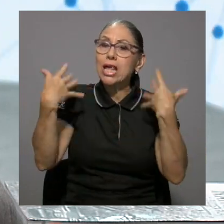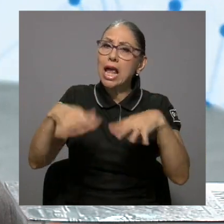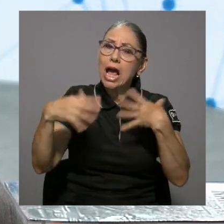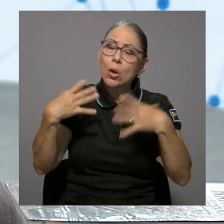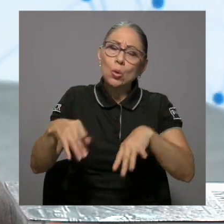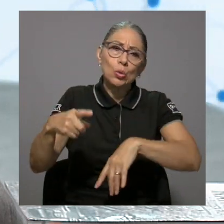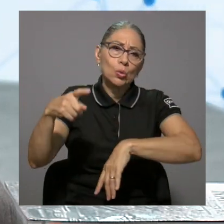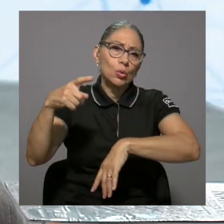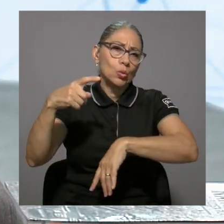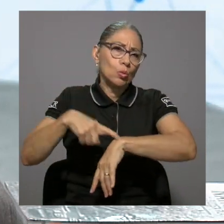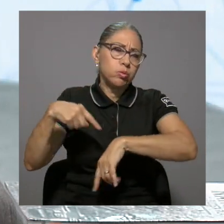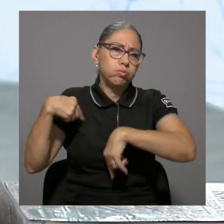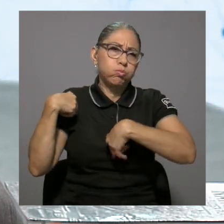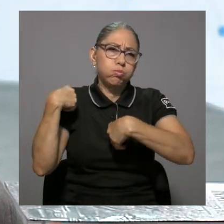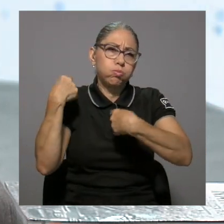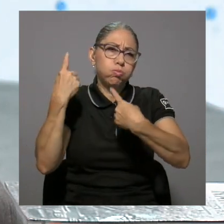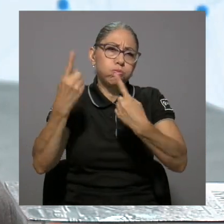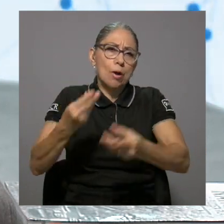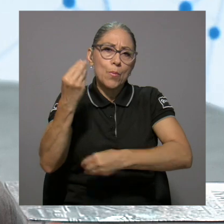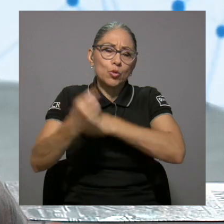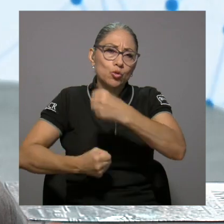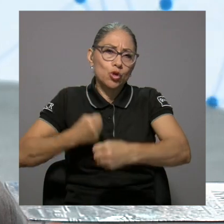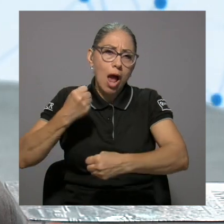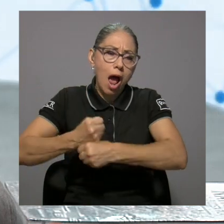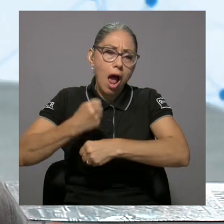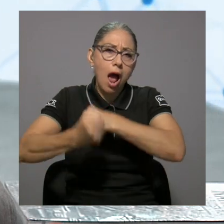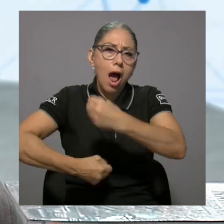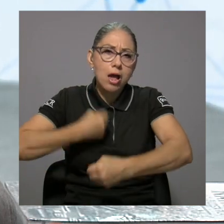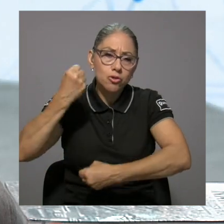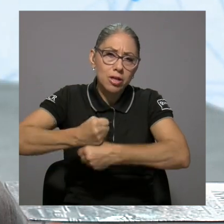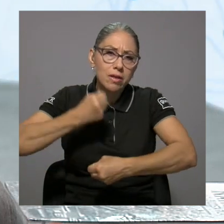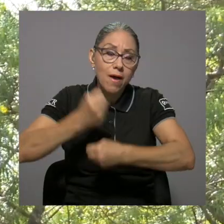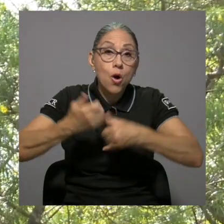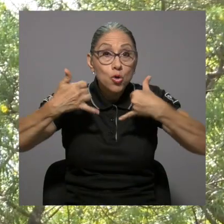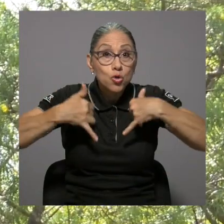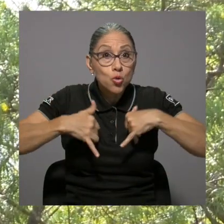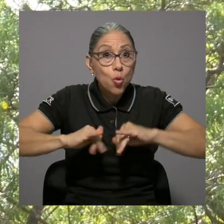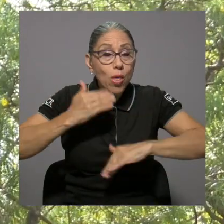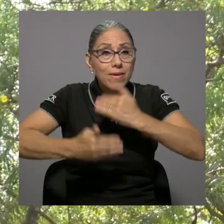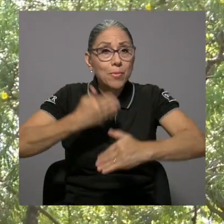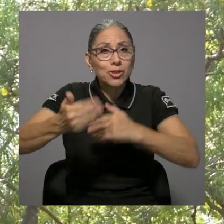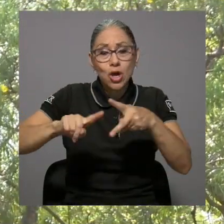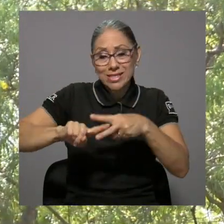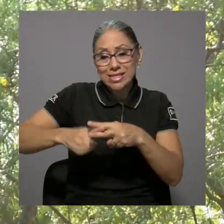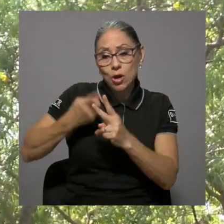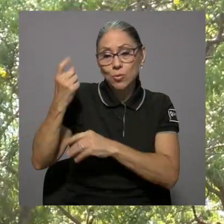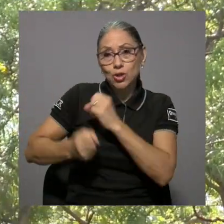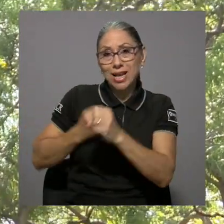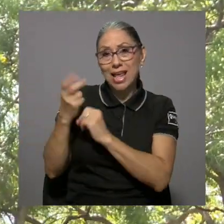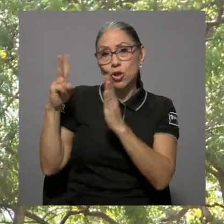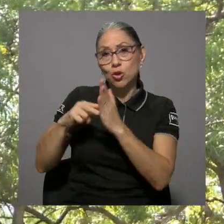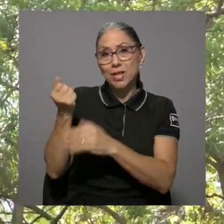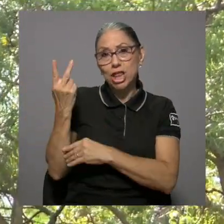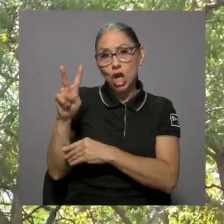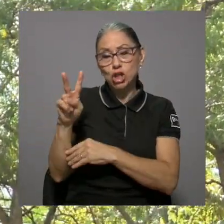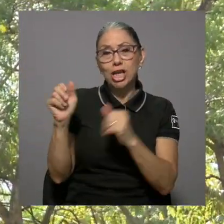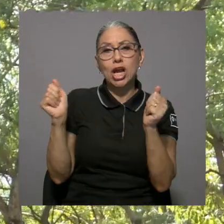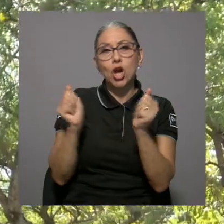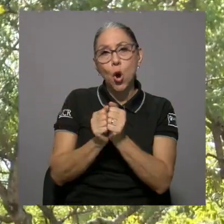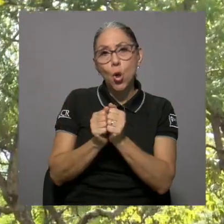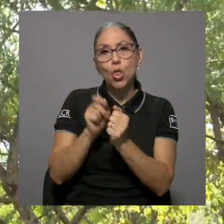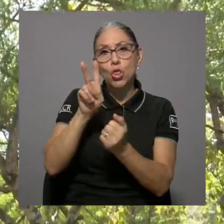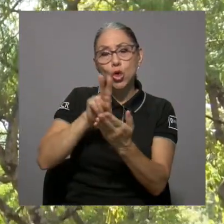extensa, han sido muchos años de trabajo que todavía sigue en proceso. Estamos hablando que se comenzó desde 2012 con